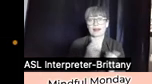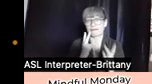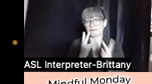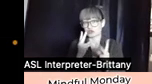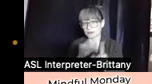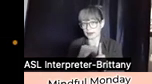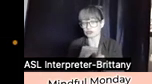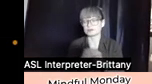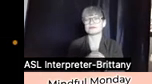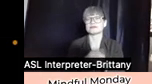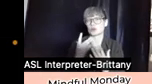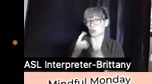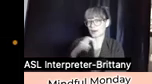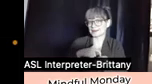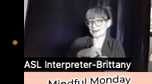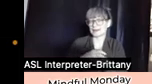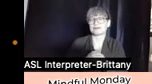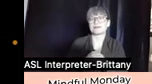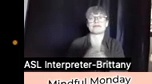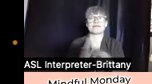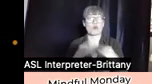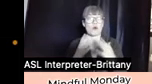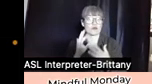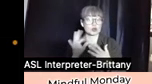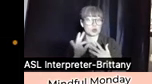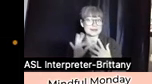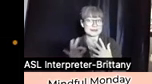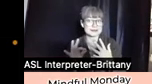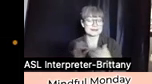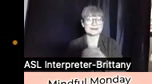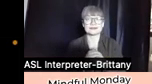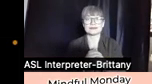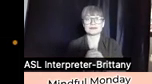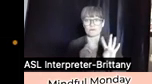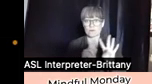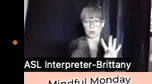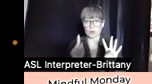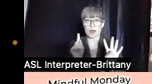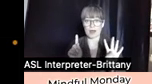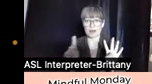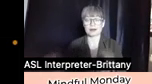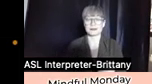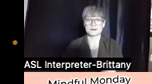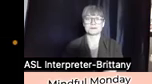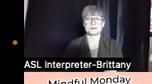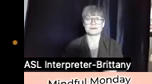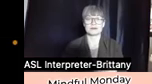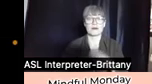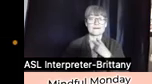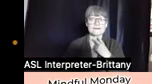recordatorios verbales, proveer el tiempo de espera, ofrecer opciones, 4-1,